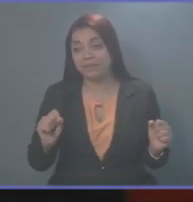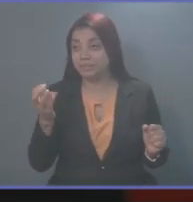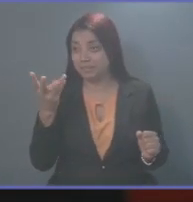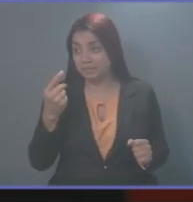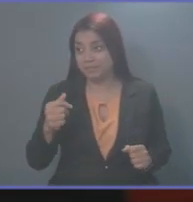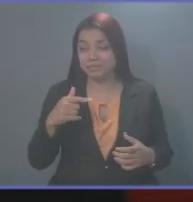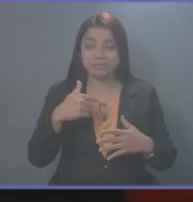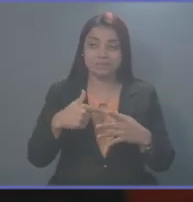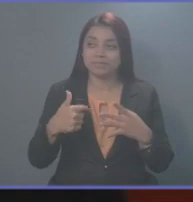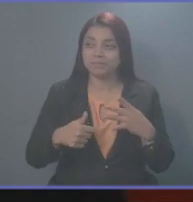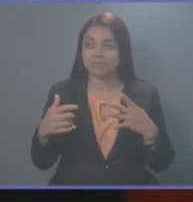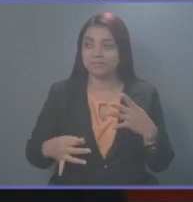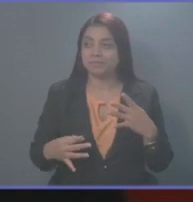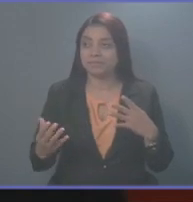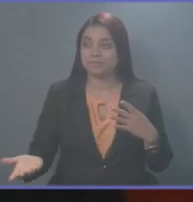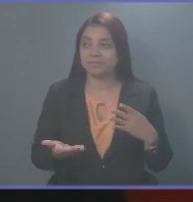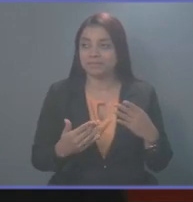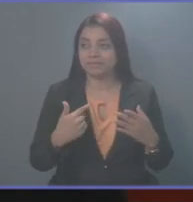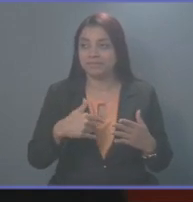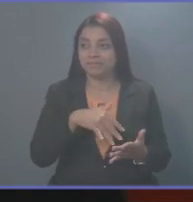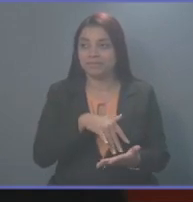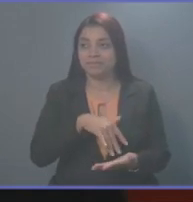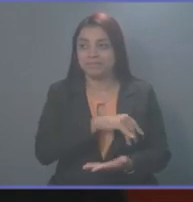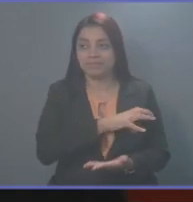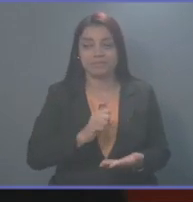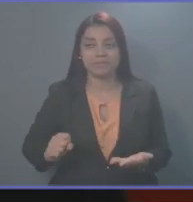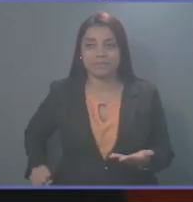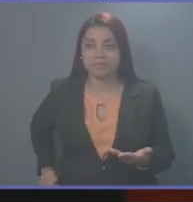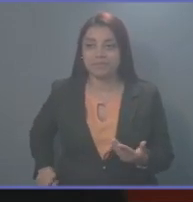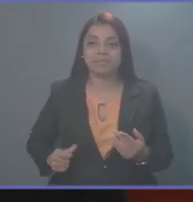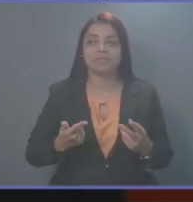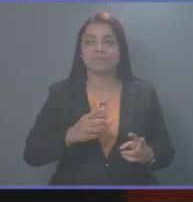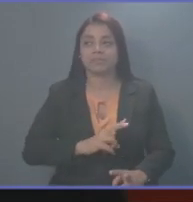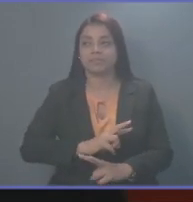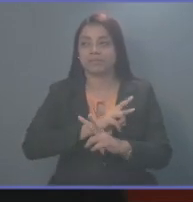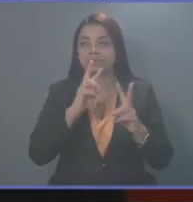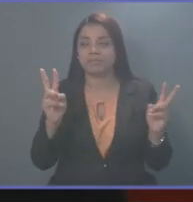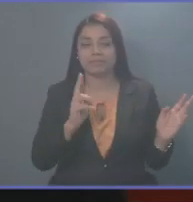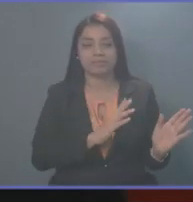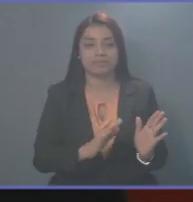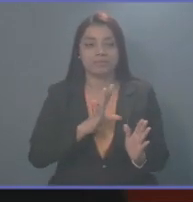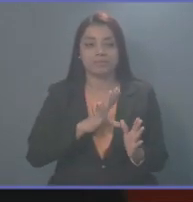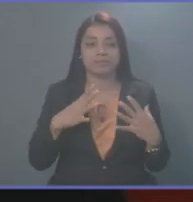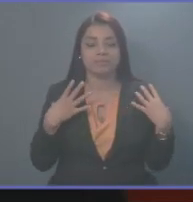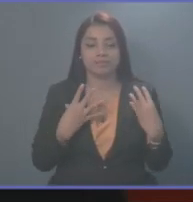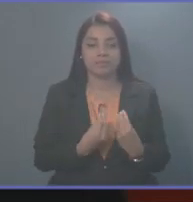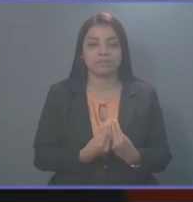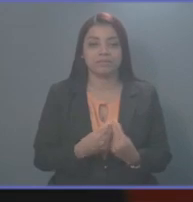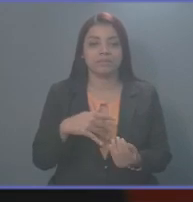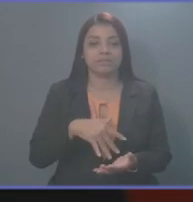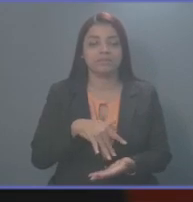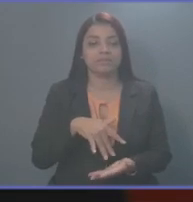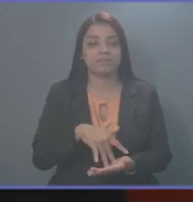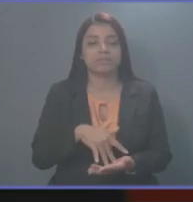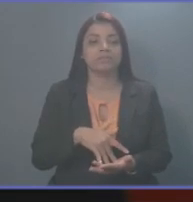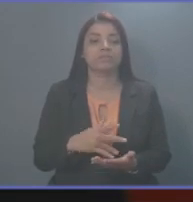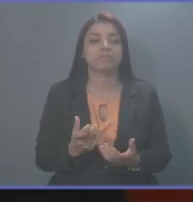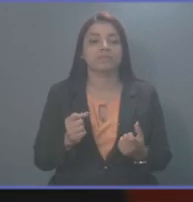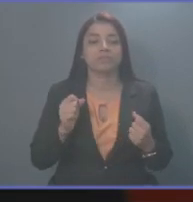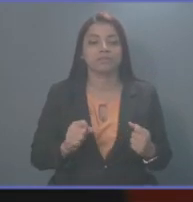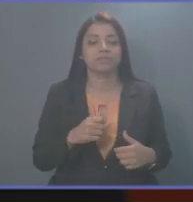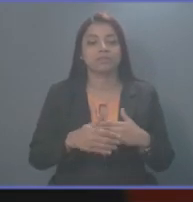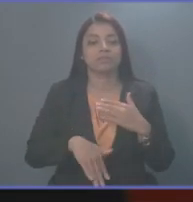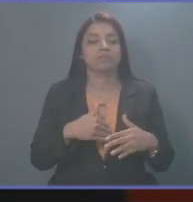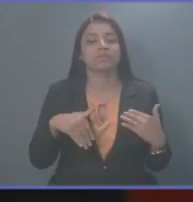constituya una expresión de todos los salvadoreños para alcanzar la paz social, para que los principios y valores de nuestro pueblo se establezcan como